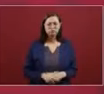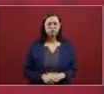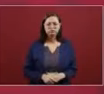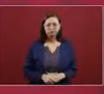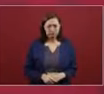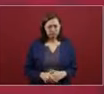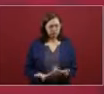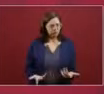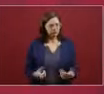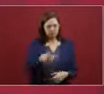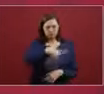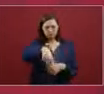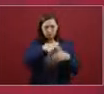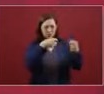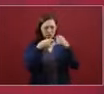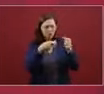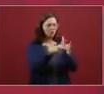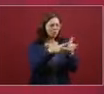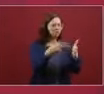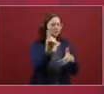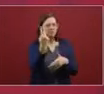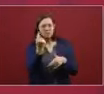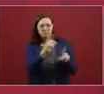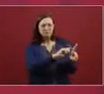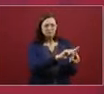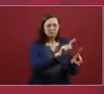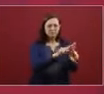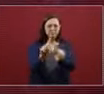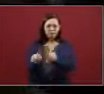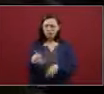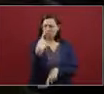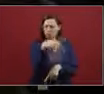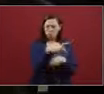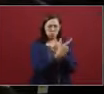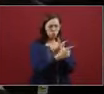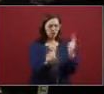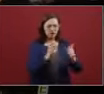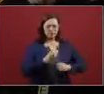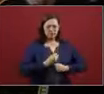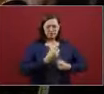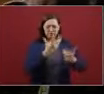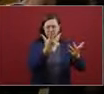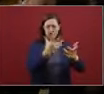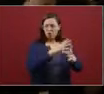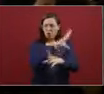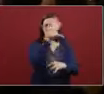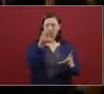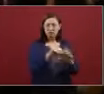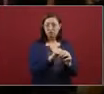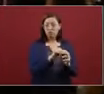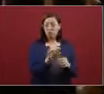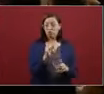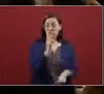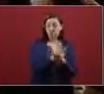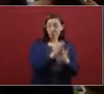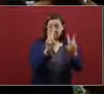su libertad, no comercializarla,